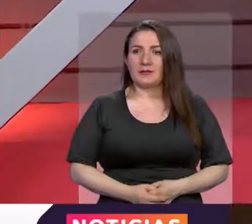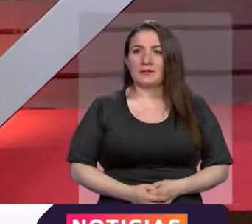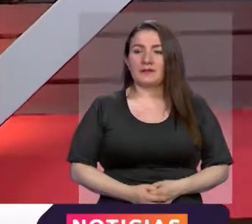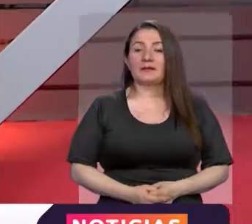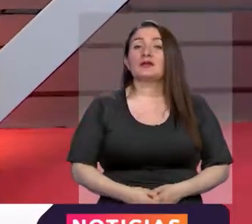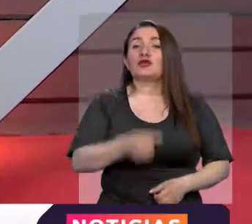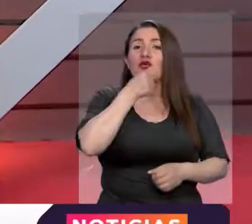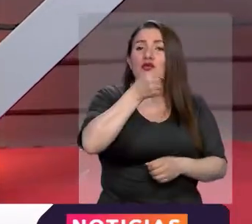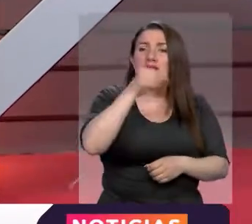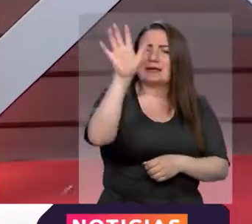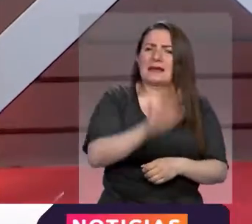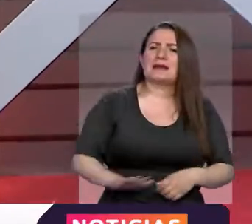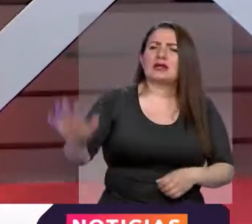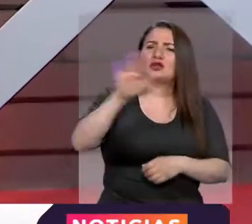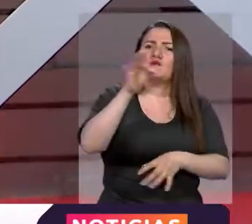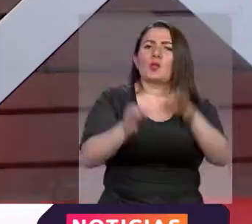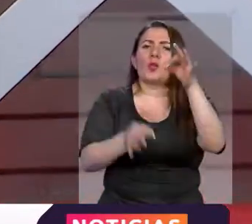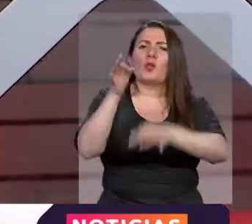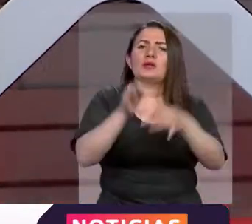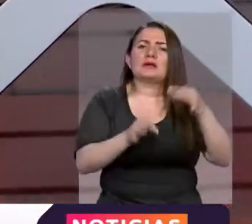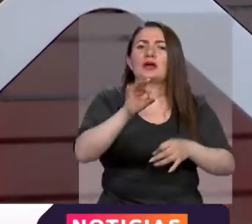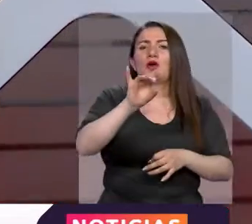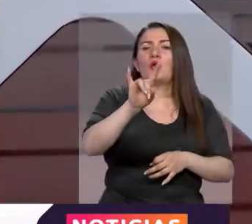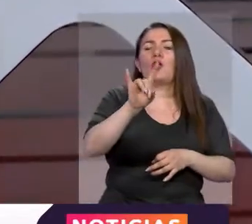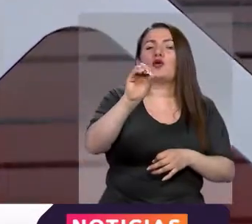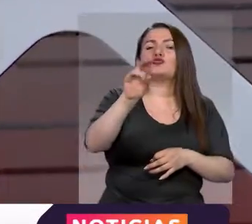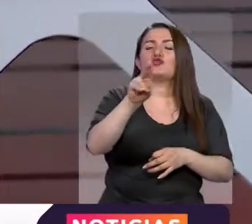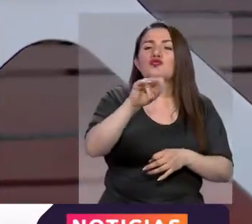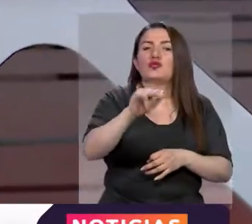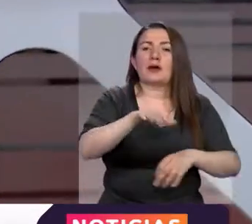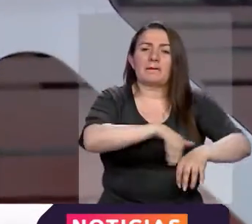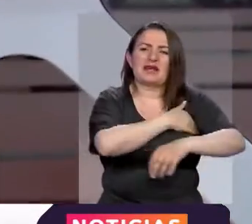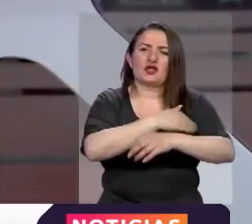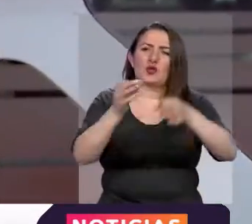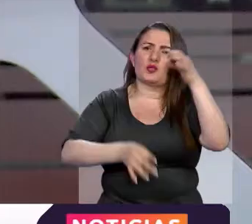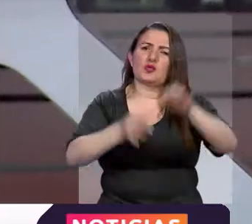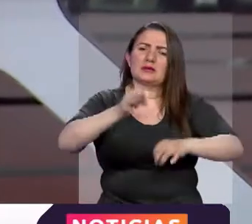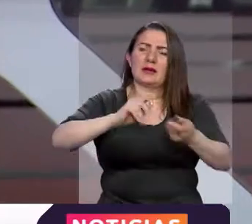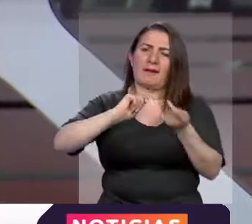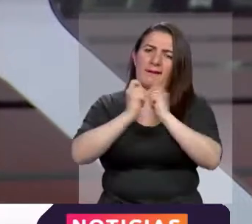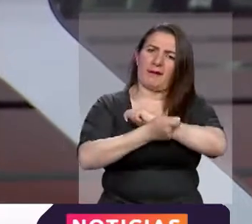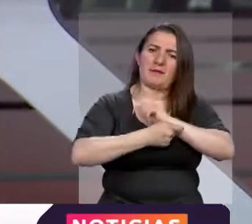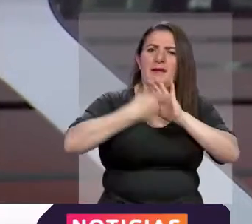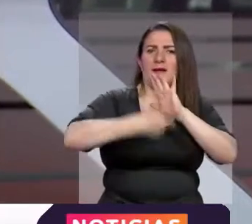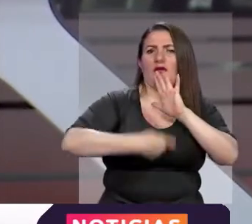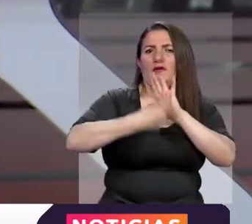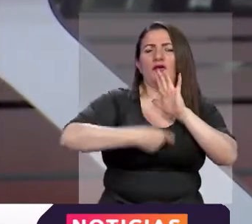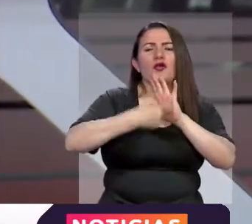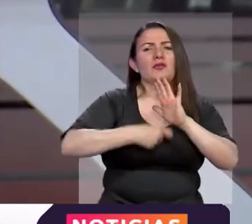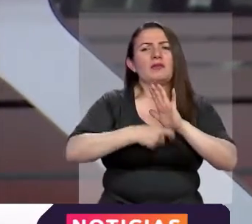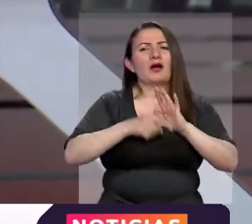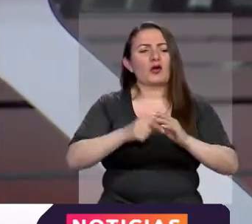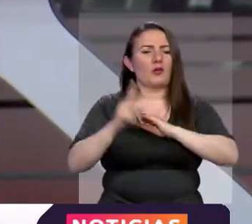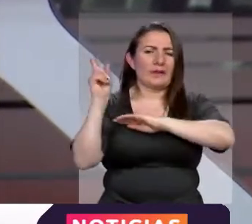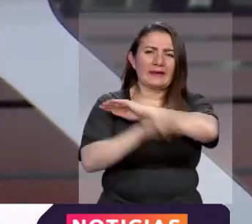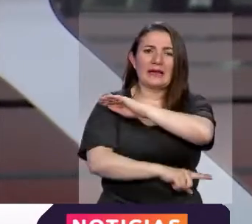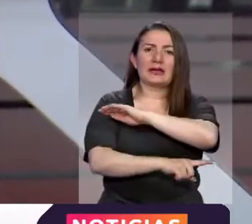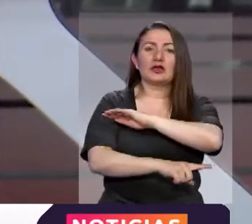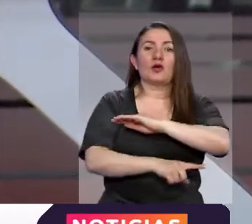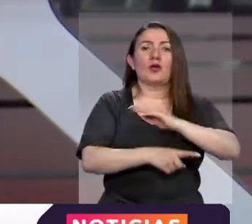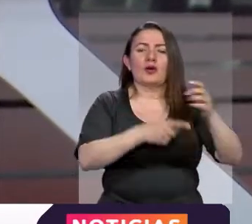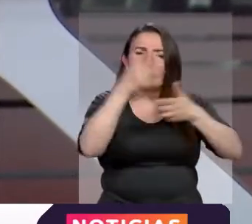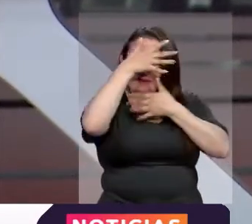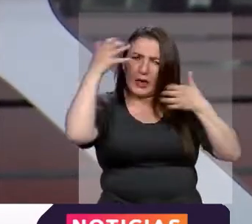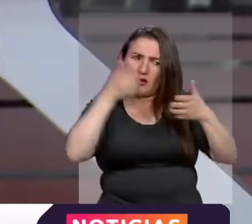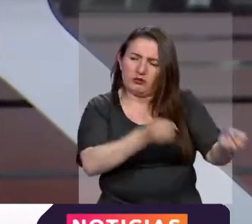En noticias nacionales, el ministro de Justicia, Néstor Osuna, tiene previsto plantear una reforma para modificar la tipificación de delitos como el